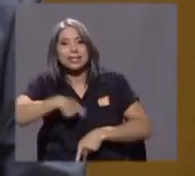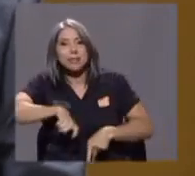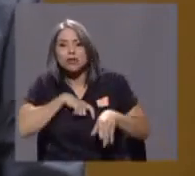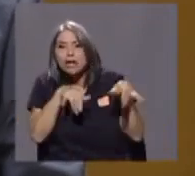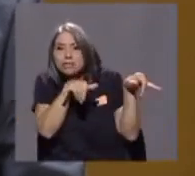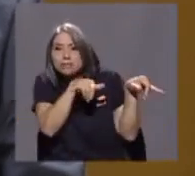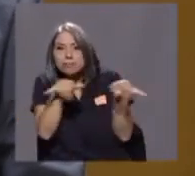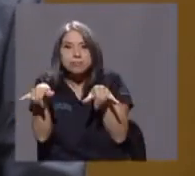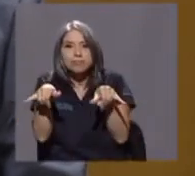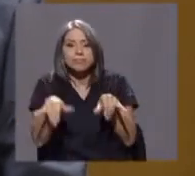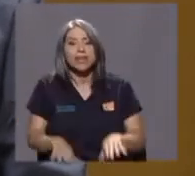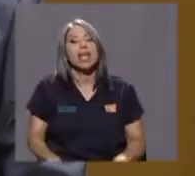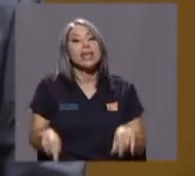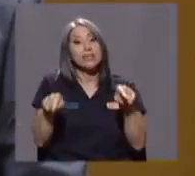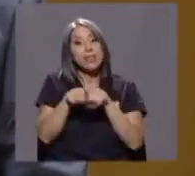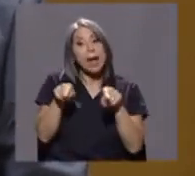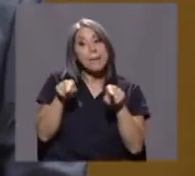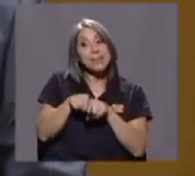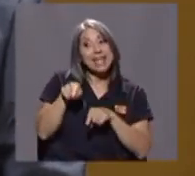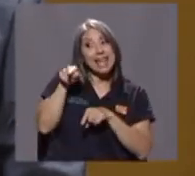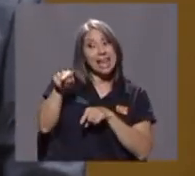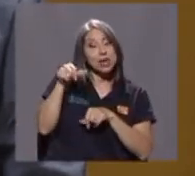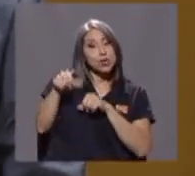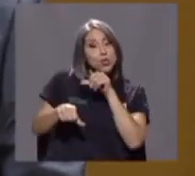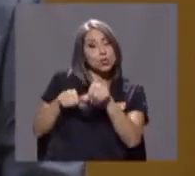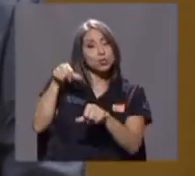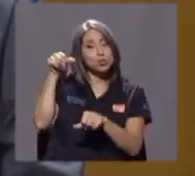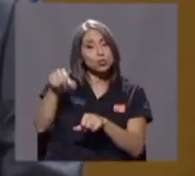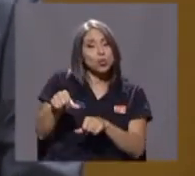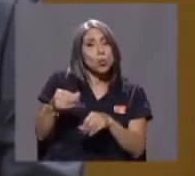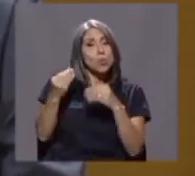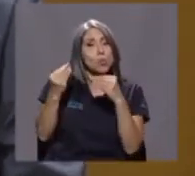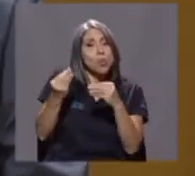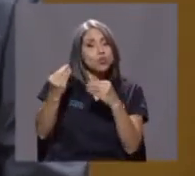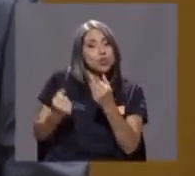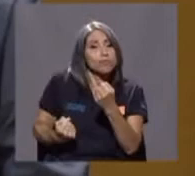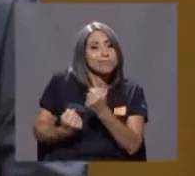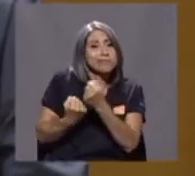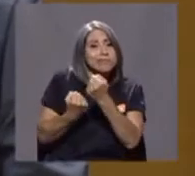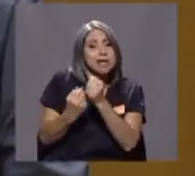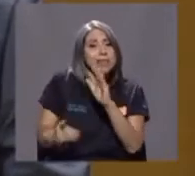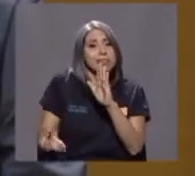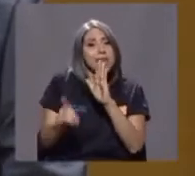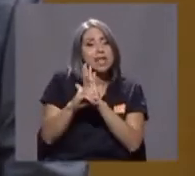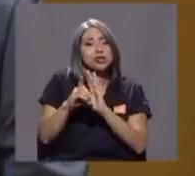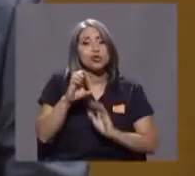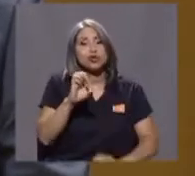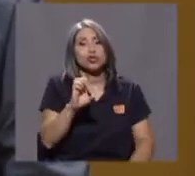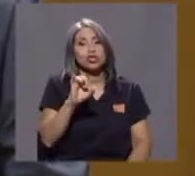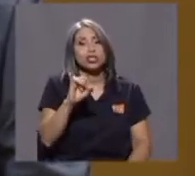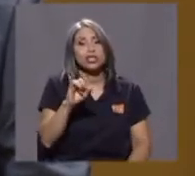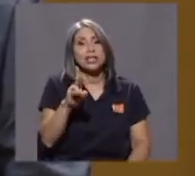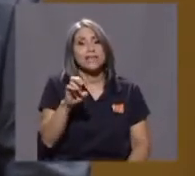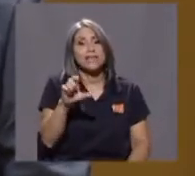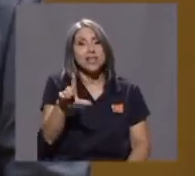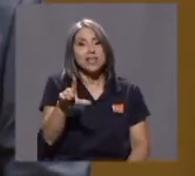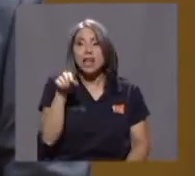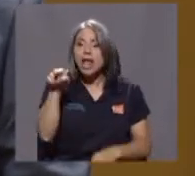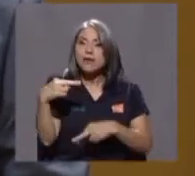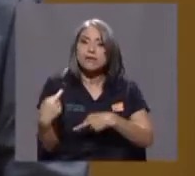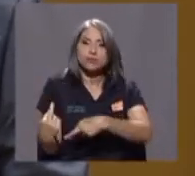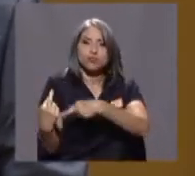y también él luchó bastante en favor de los derechos civiles. Es uno de los responsables de que